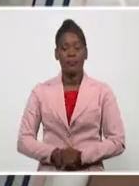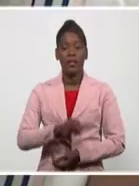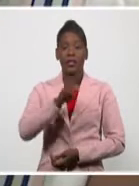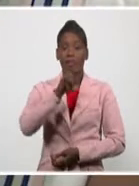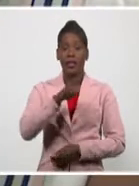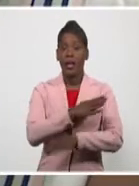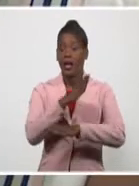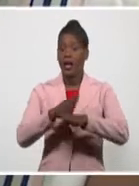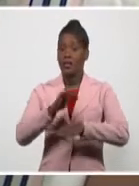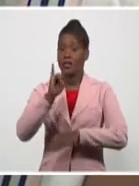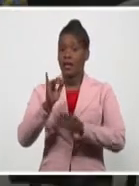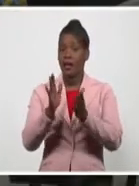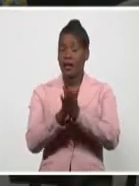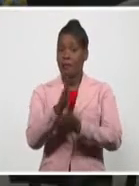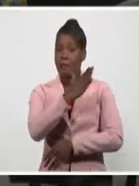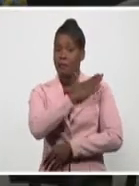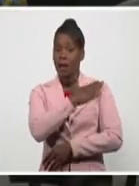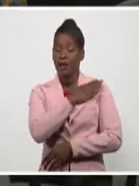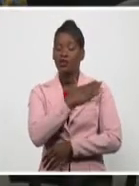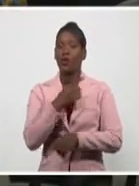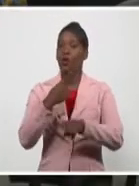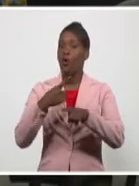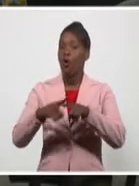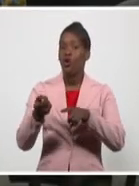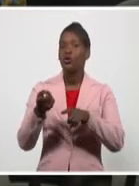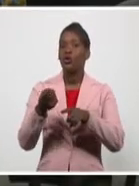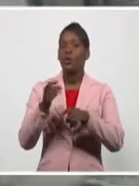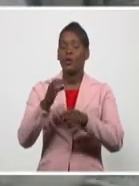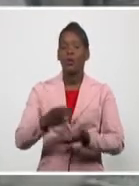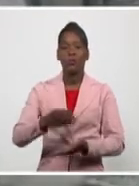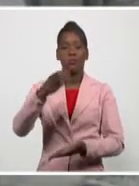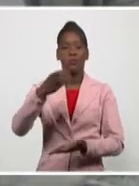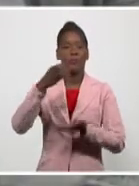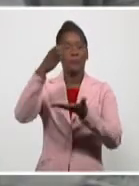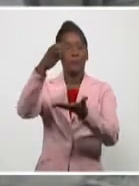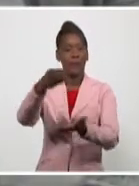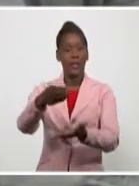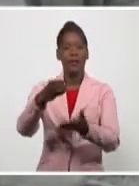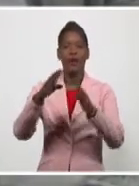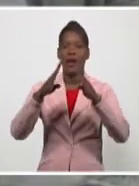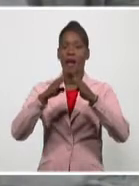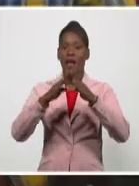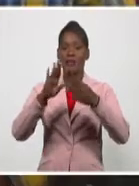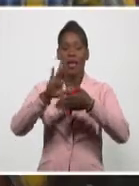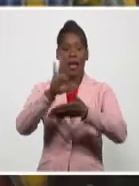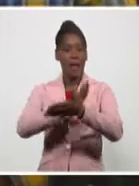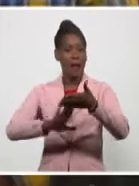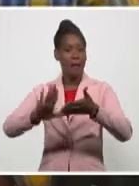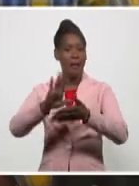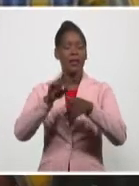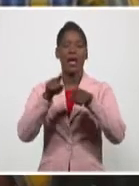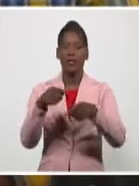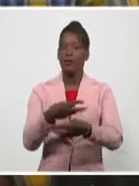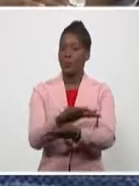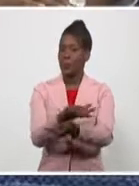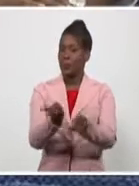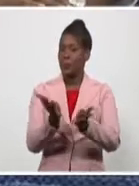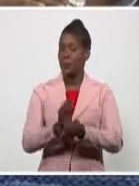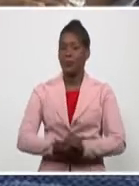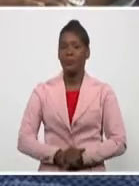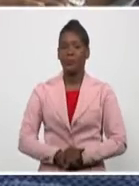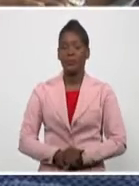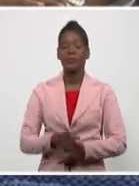marzo, sesionó la 17ª edición Premio Musicología Casa de las Américas y el 11º Coloquio Internacional de Musicología. El